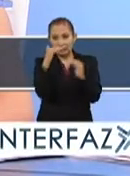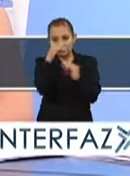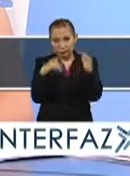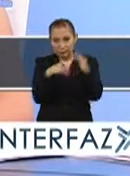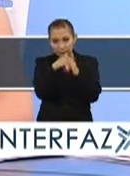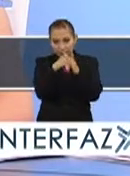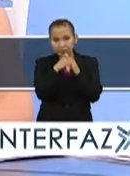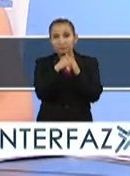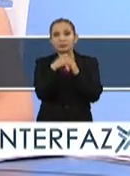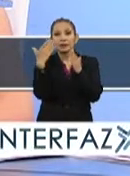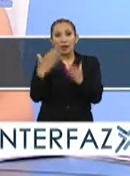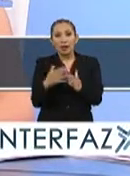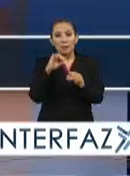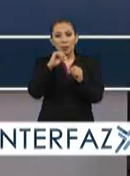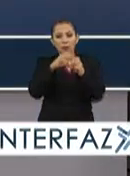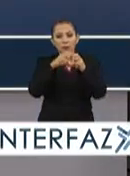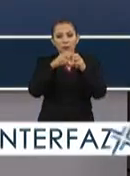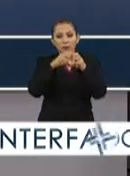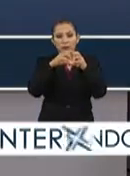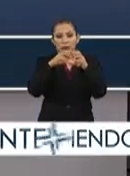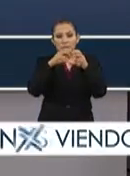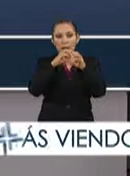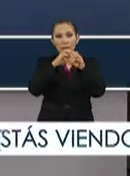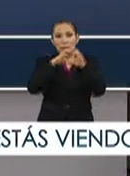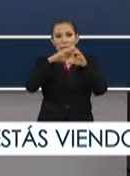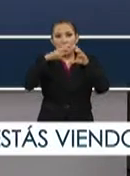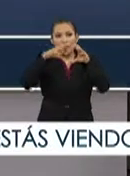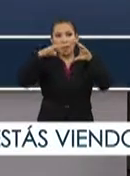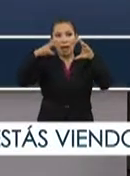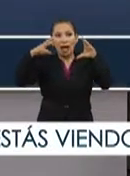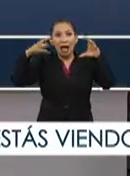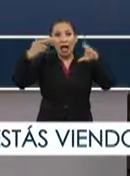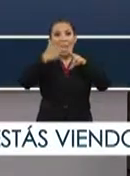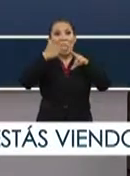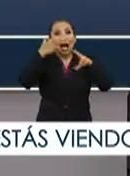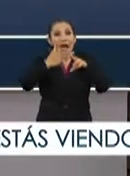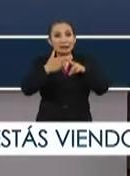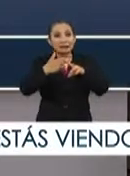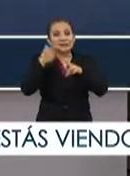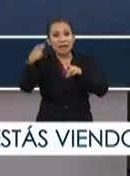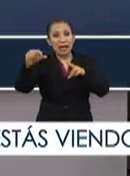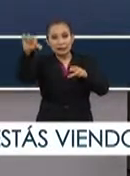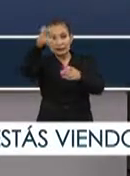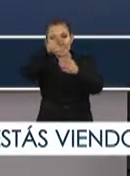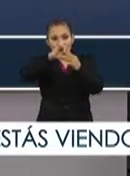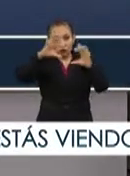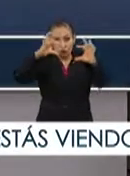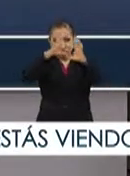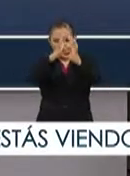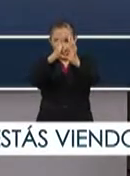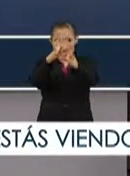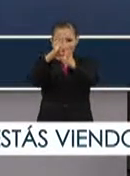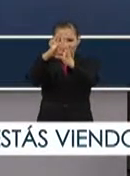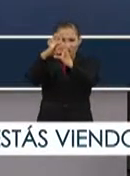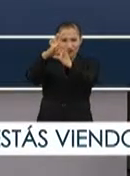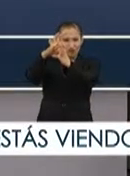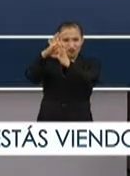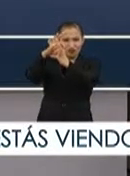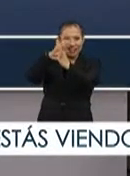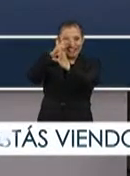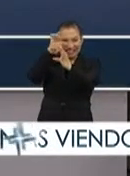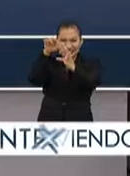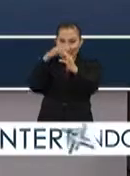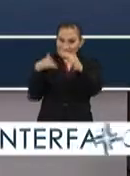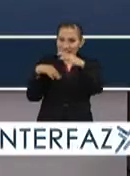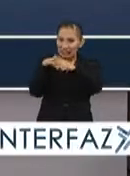sino llega y va a ir creciendo a mayor magnitud hasta que va a estar en el centro, que va a ser este momento, es